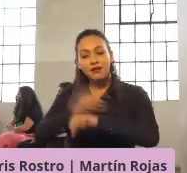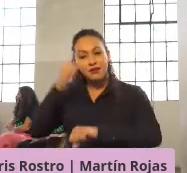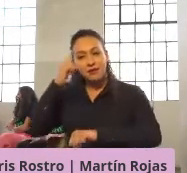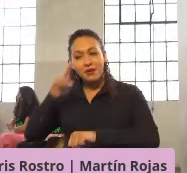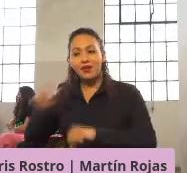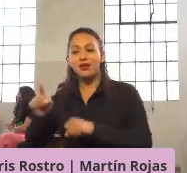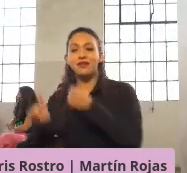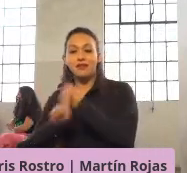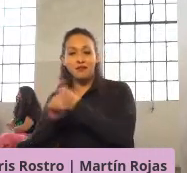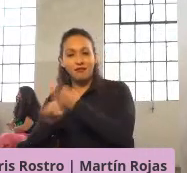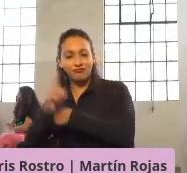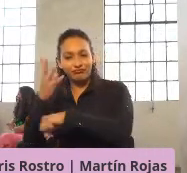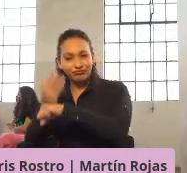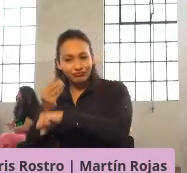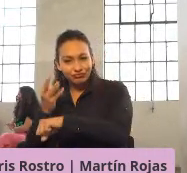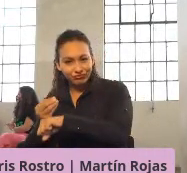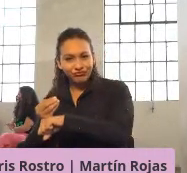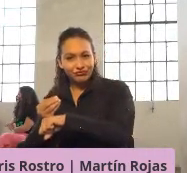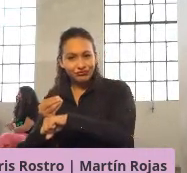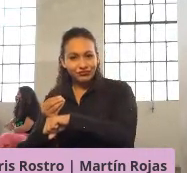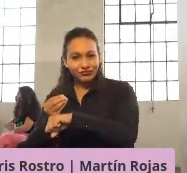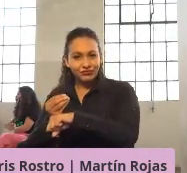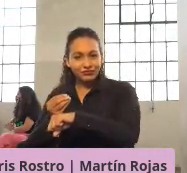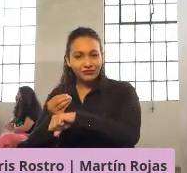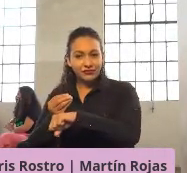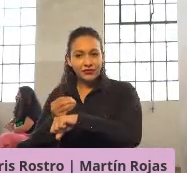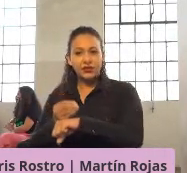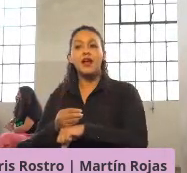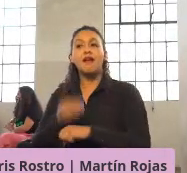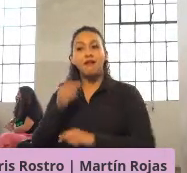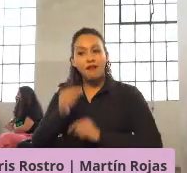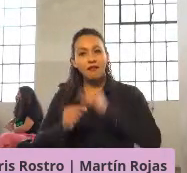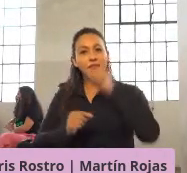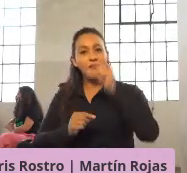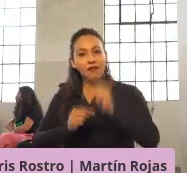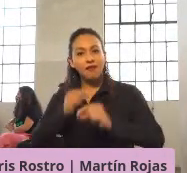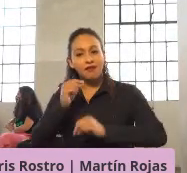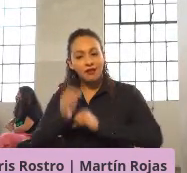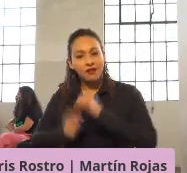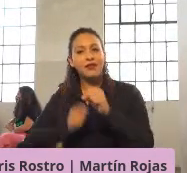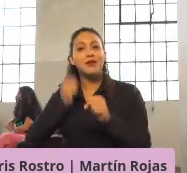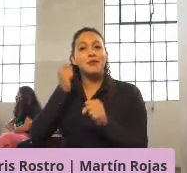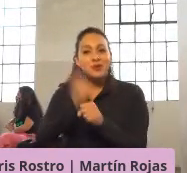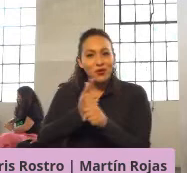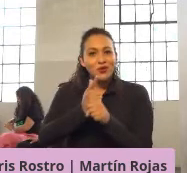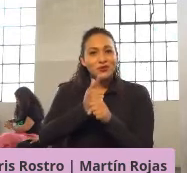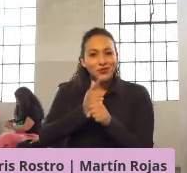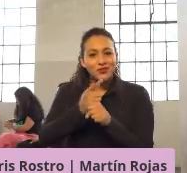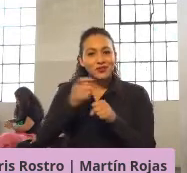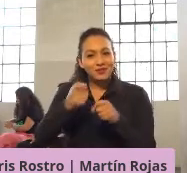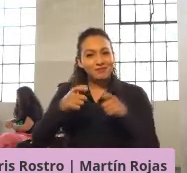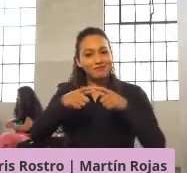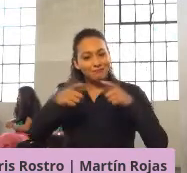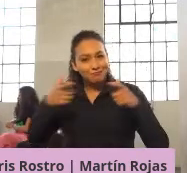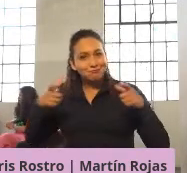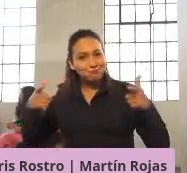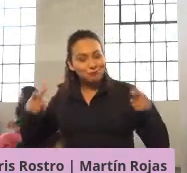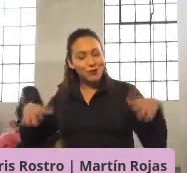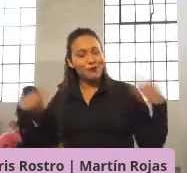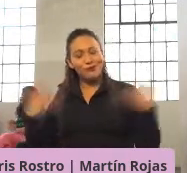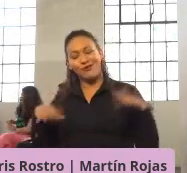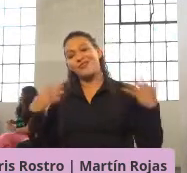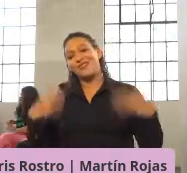eso, o sea, yo la verdad me siento muy afortunada de cómo ver cómo se va materializando todo esto. Y pues nada, eso. Gracias.